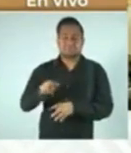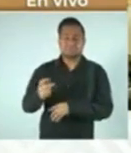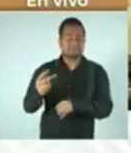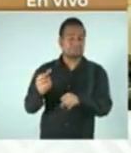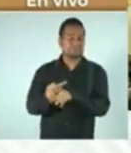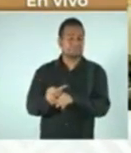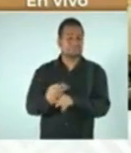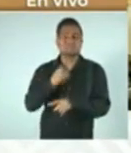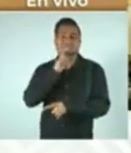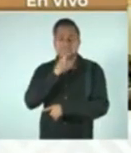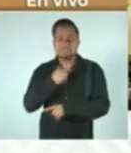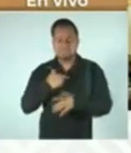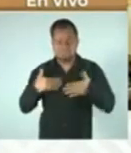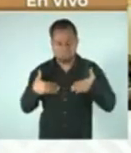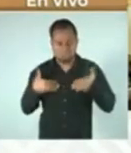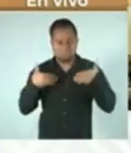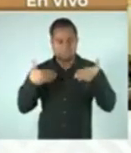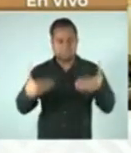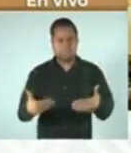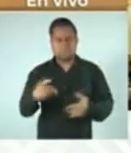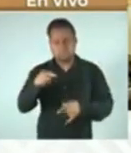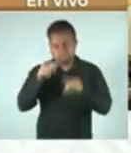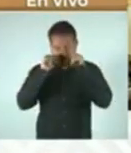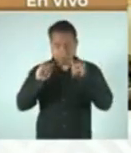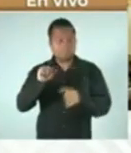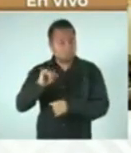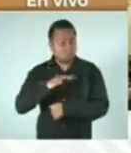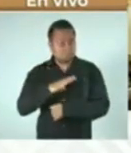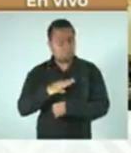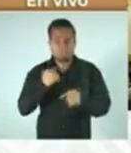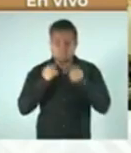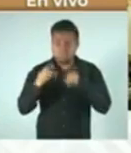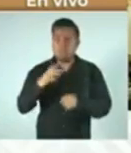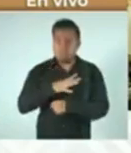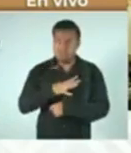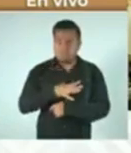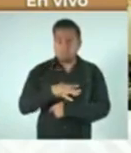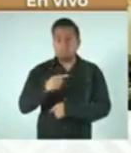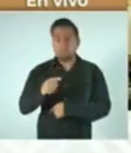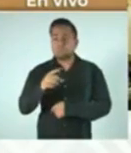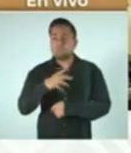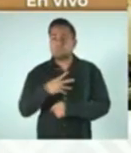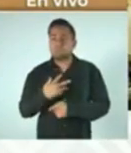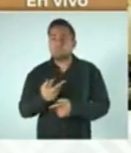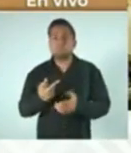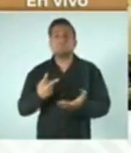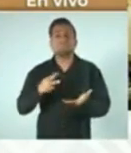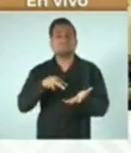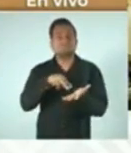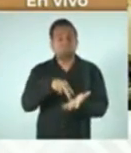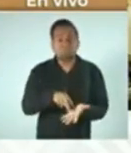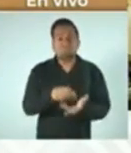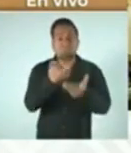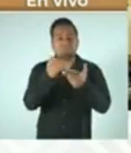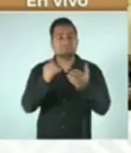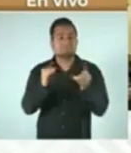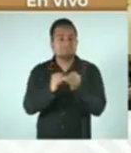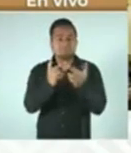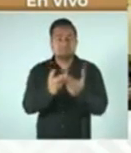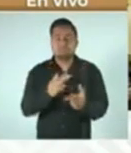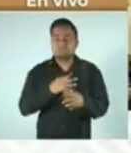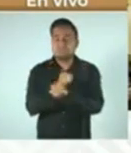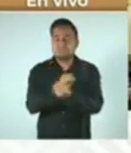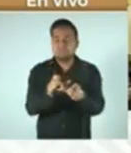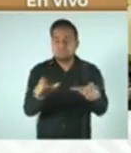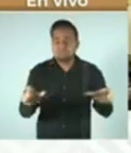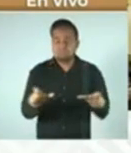y es mejor decirlo. Hay atención, hay diálogo, hay presencia institucional, hay seguridad en la zona. Lo